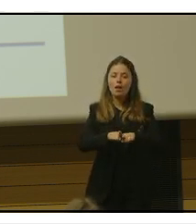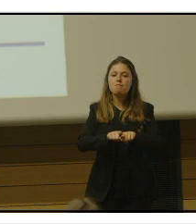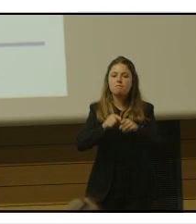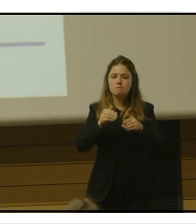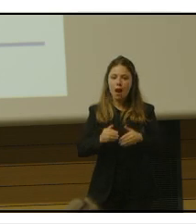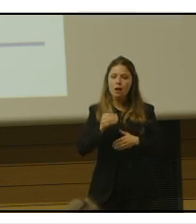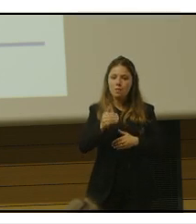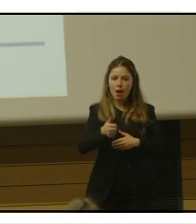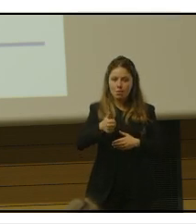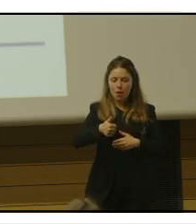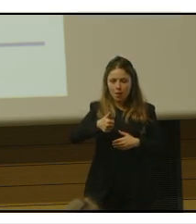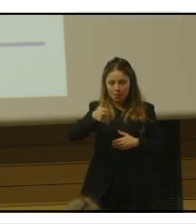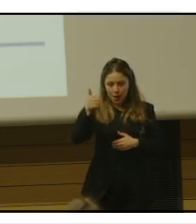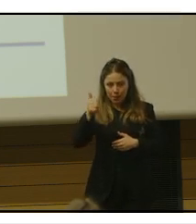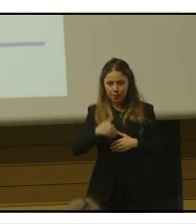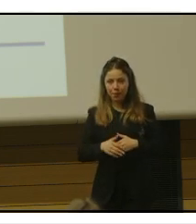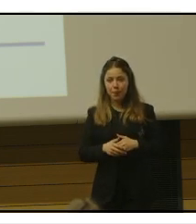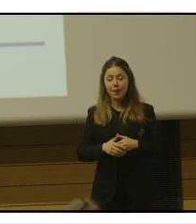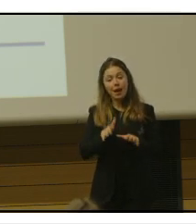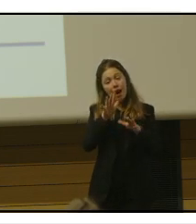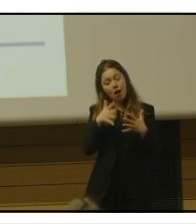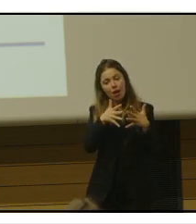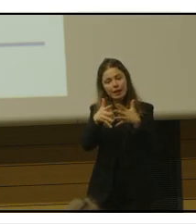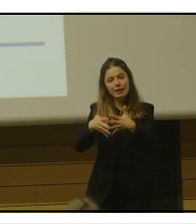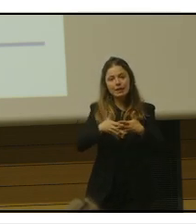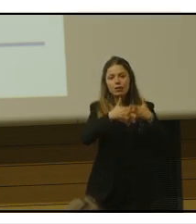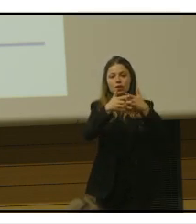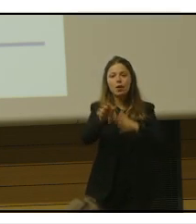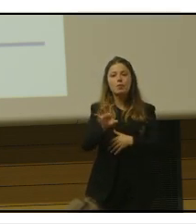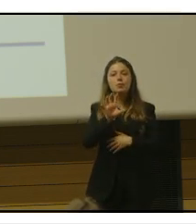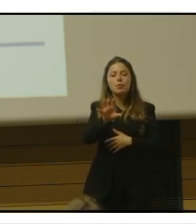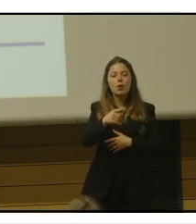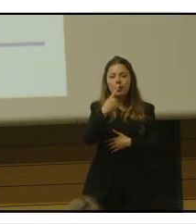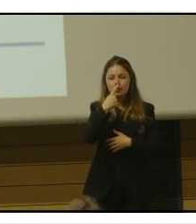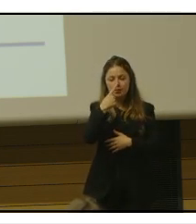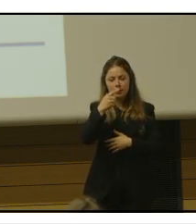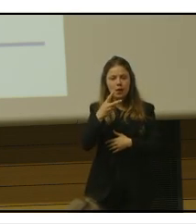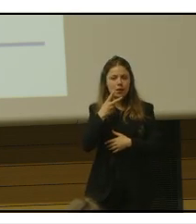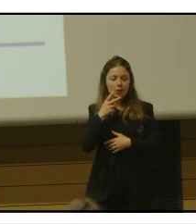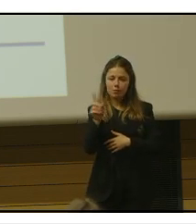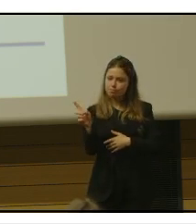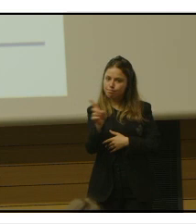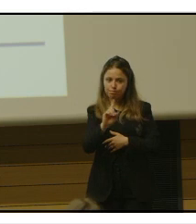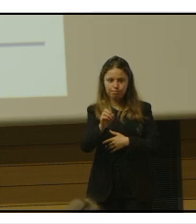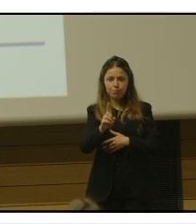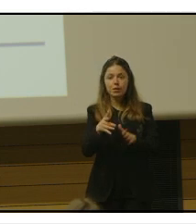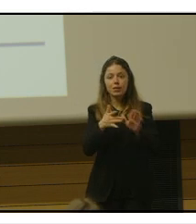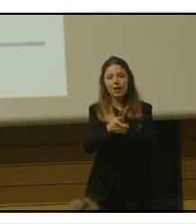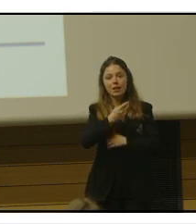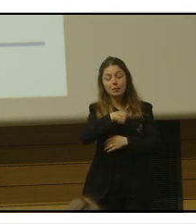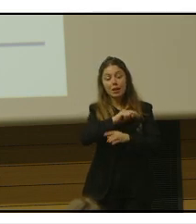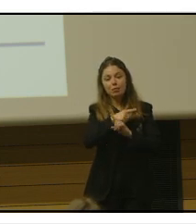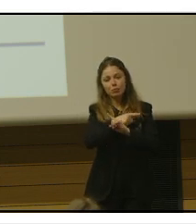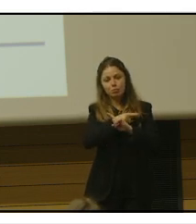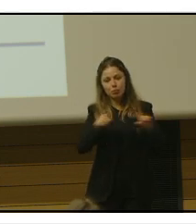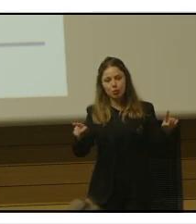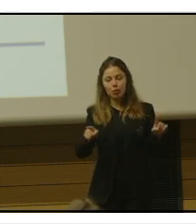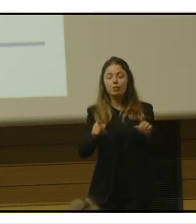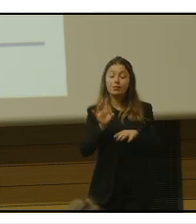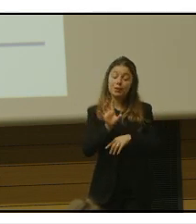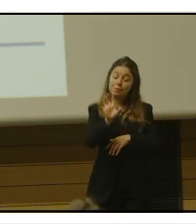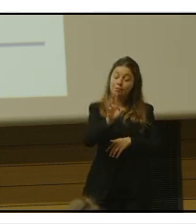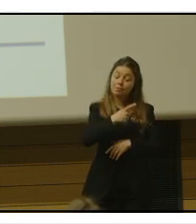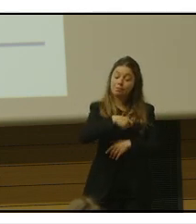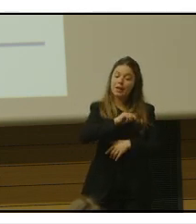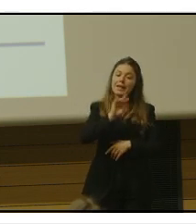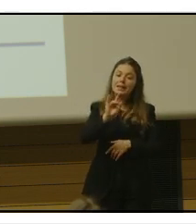hecho, lo comentábamos antes, ahora mismo Estados Unidos es un país que no huele a tabaco, contrariamente a lo que sucede en España, que es un país que desgraciadamente